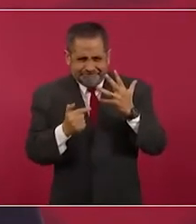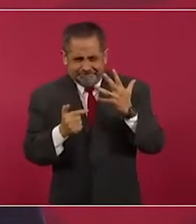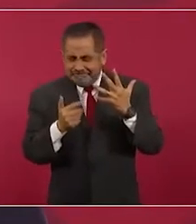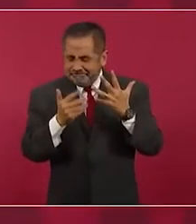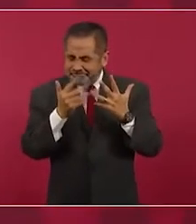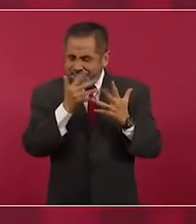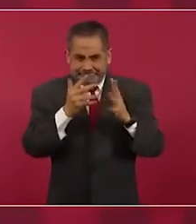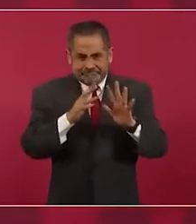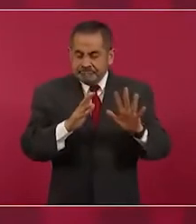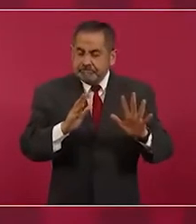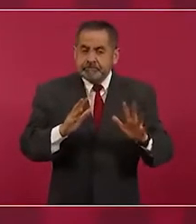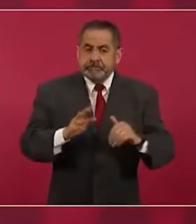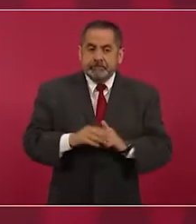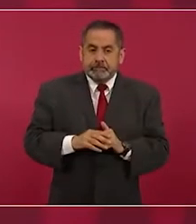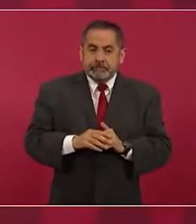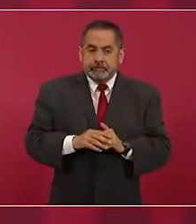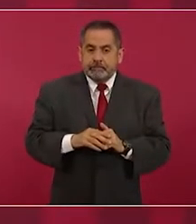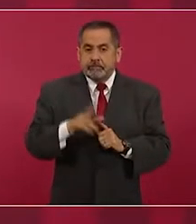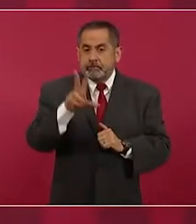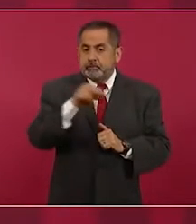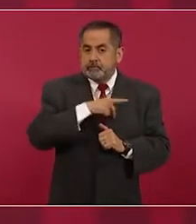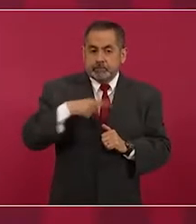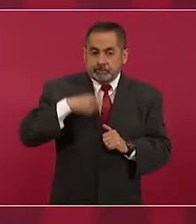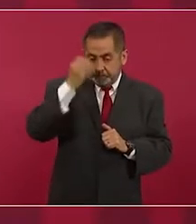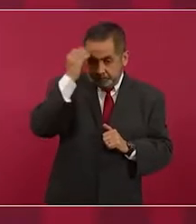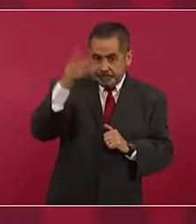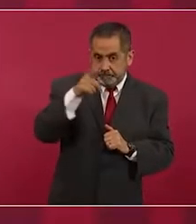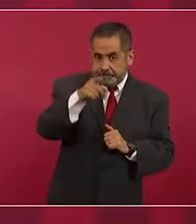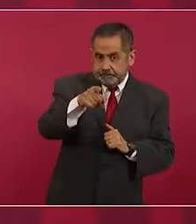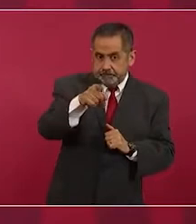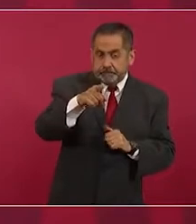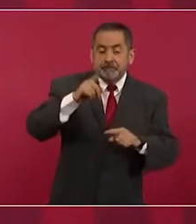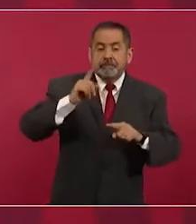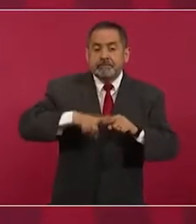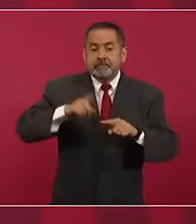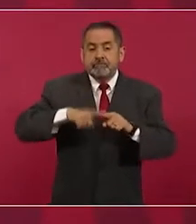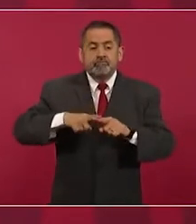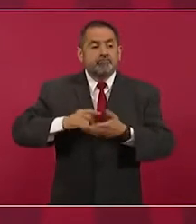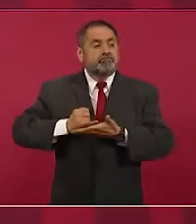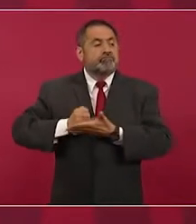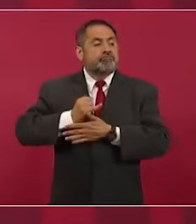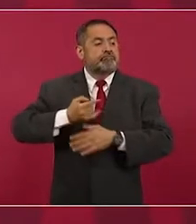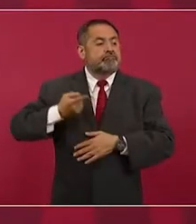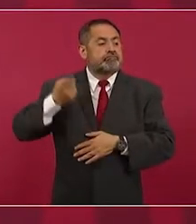Todo esto no hay que olvidarlo. Fue por una decisión